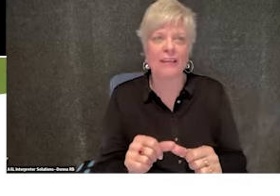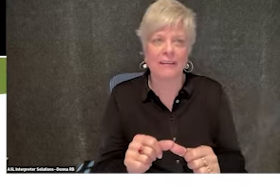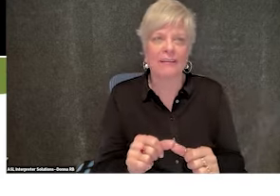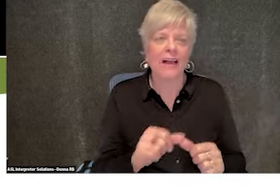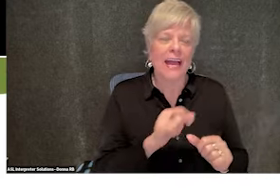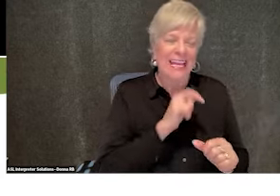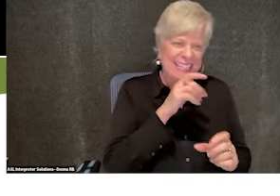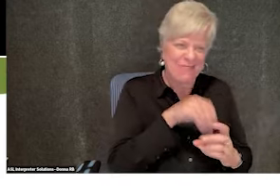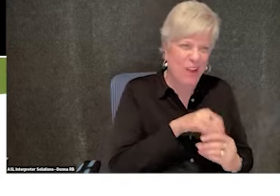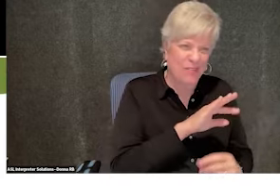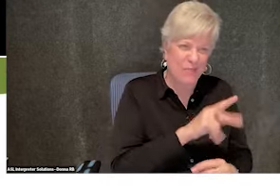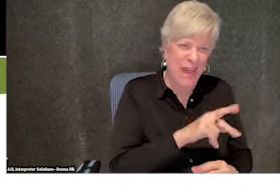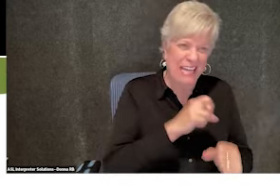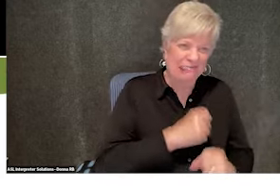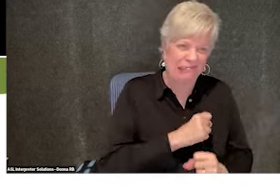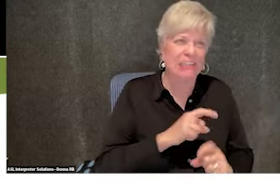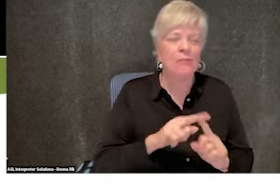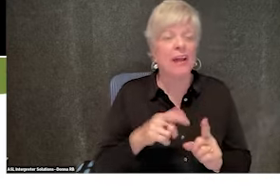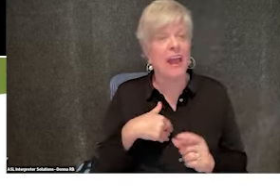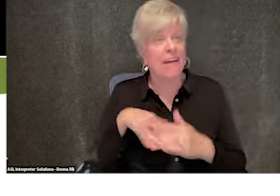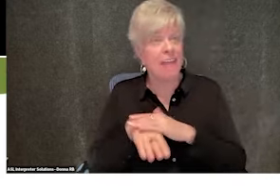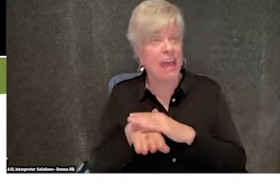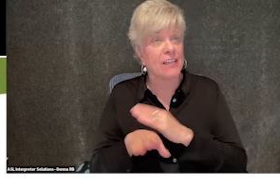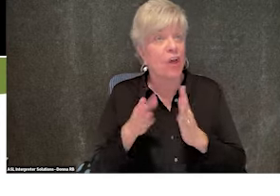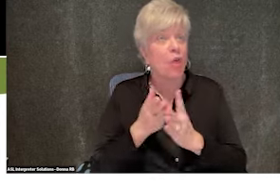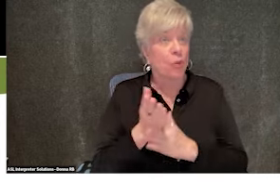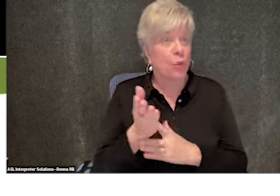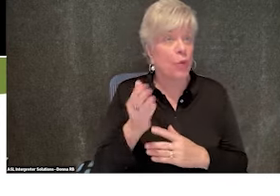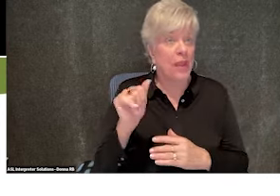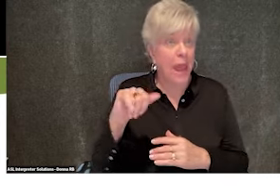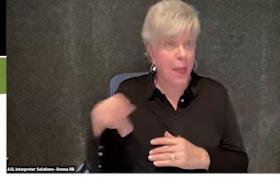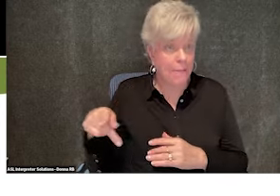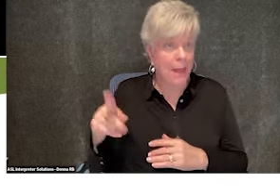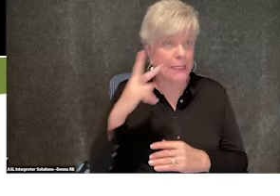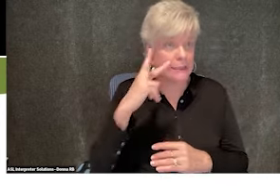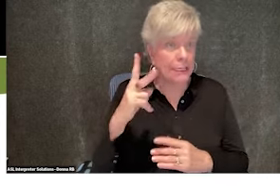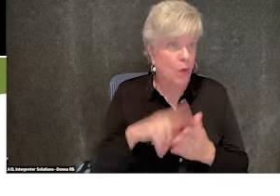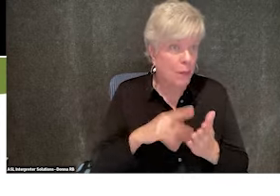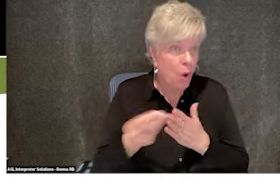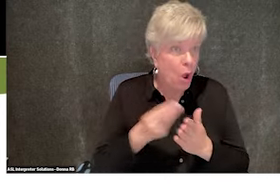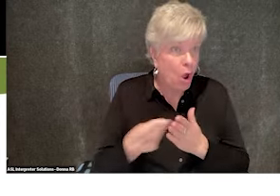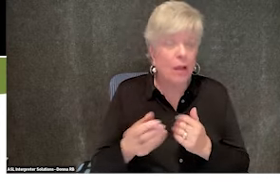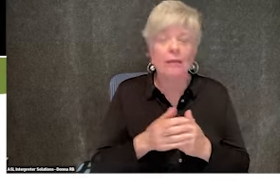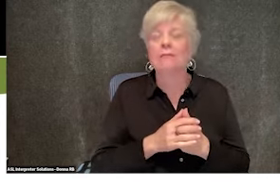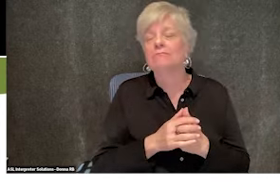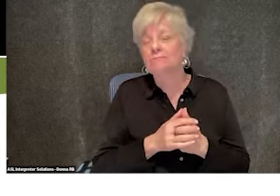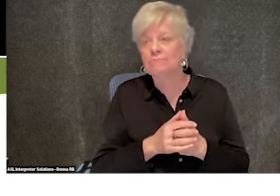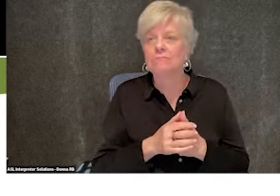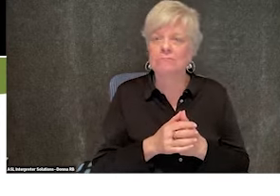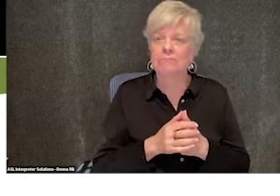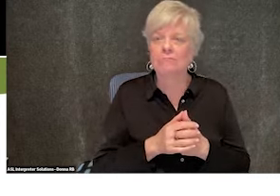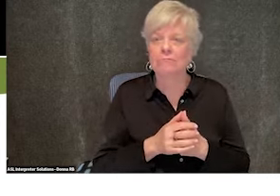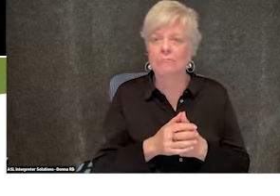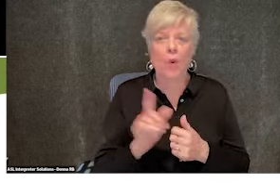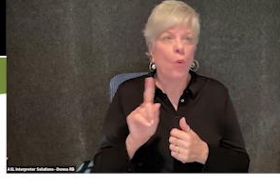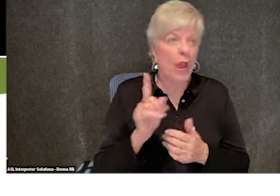ver cuánto tiene, cuánto quiere gastar. Yo puedo conversar con él, decir cuánto quiere gastar y